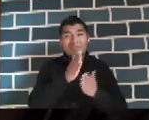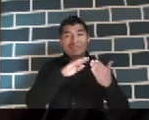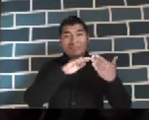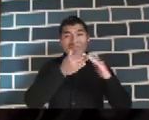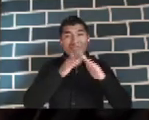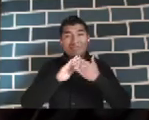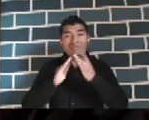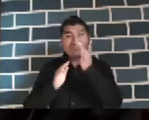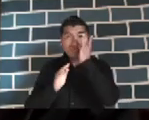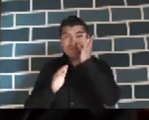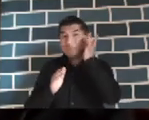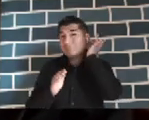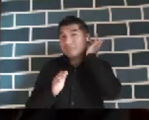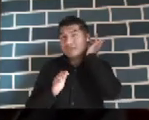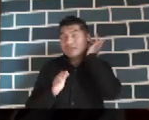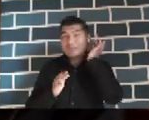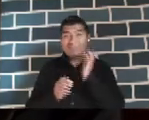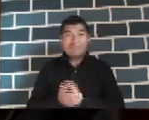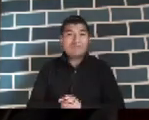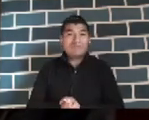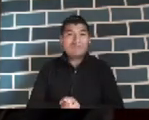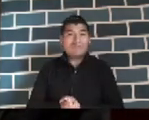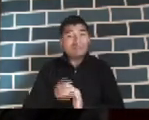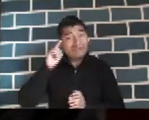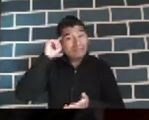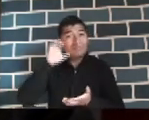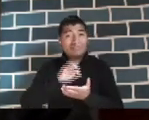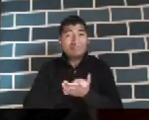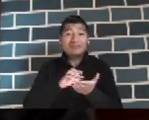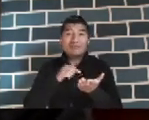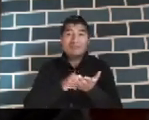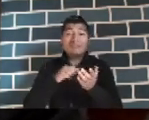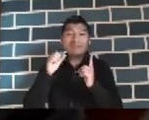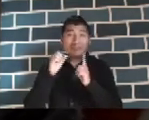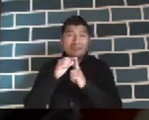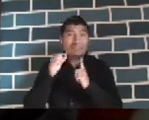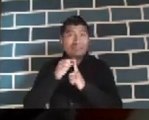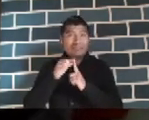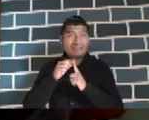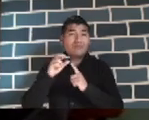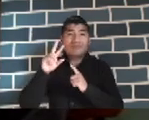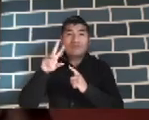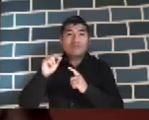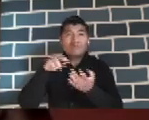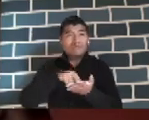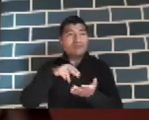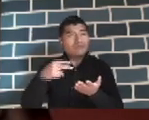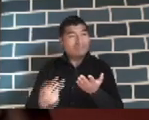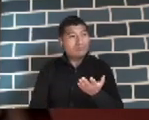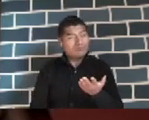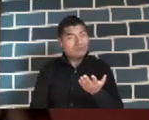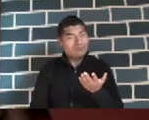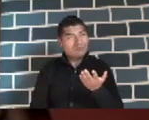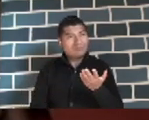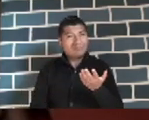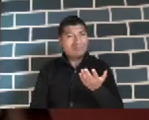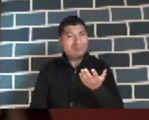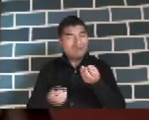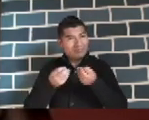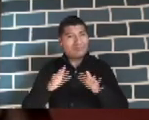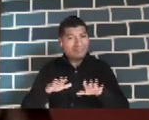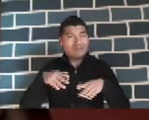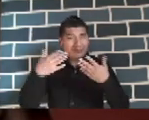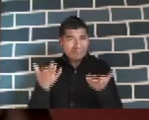indígenas creo que estas palabras no nos deben caer en saco roto hay